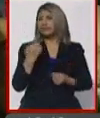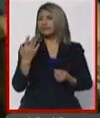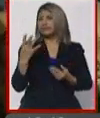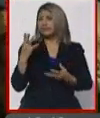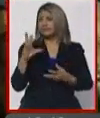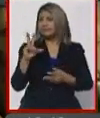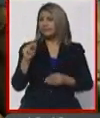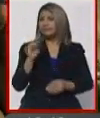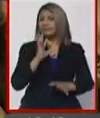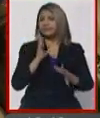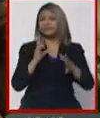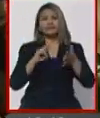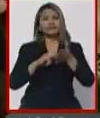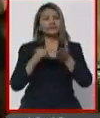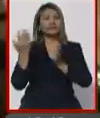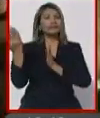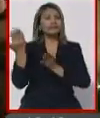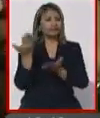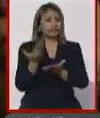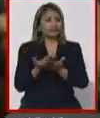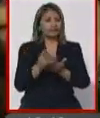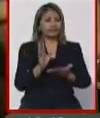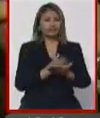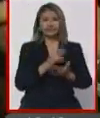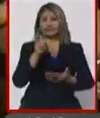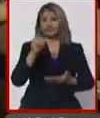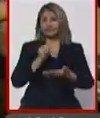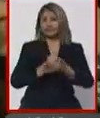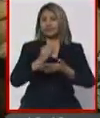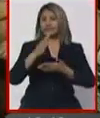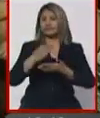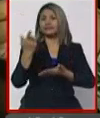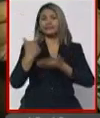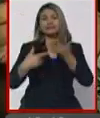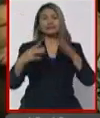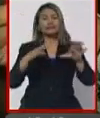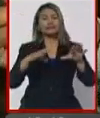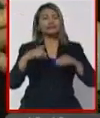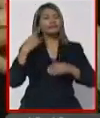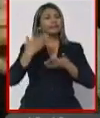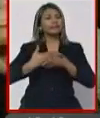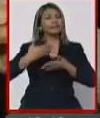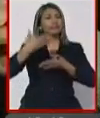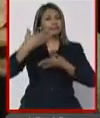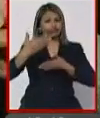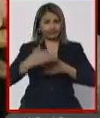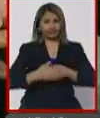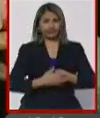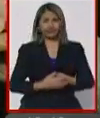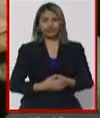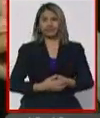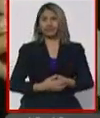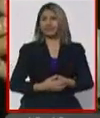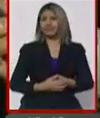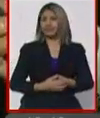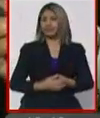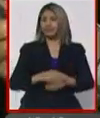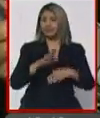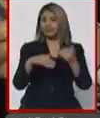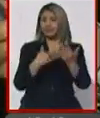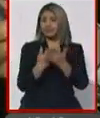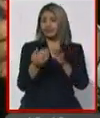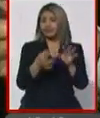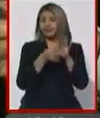no quiero hablar sobre lo que es mi presencia en el concierto el 20 de abril. Quiero hablar sino de lo que podemos hacer más adelante, cómo podemos unir fuerza a todos los